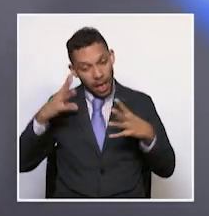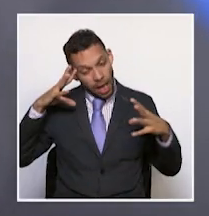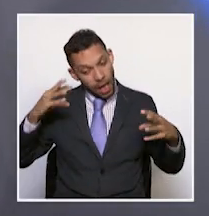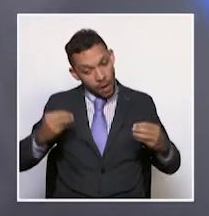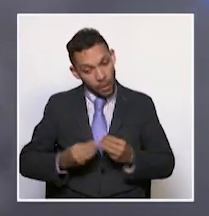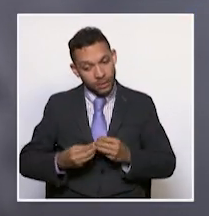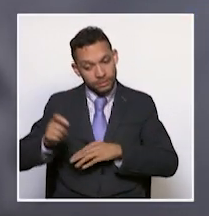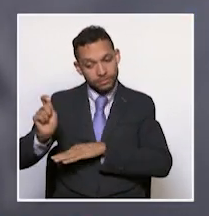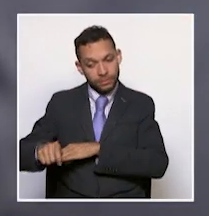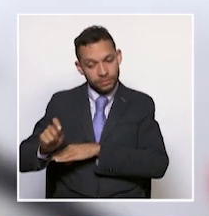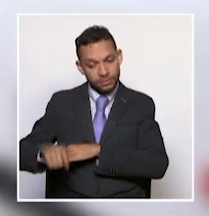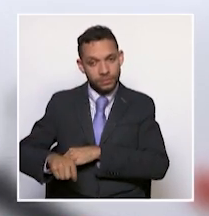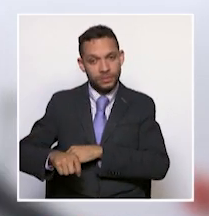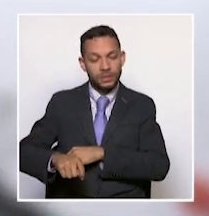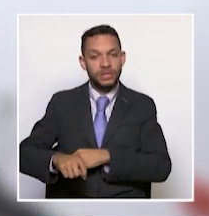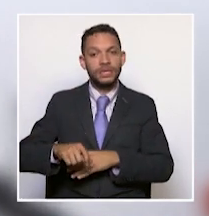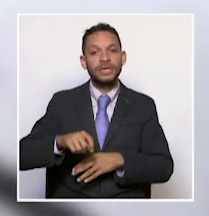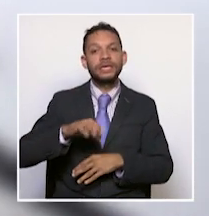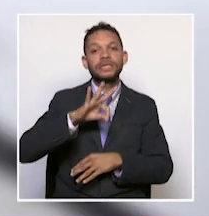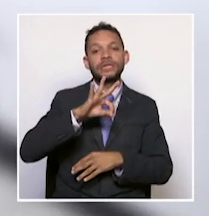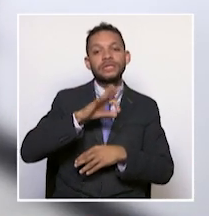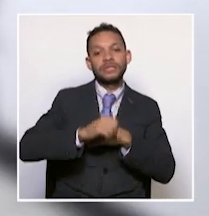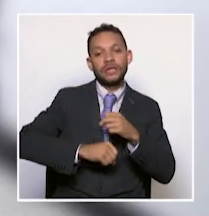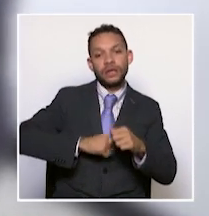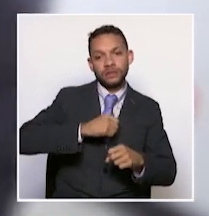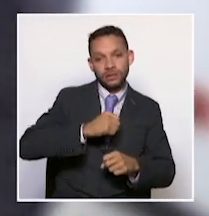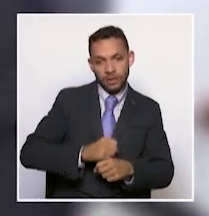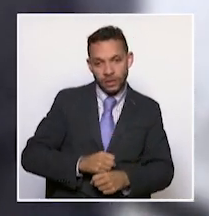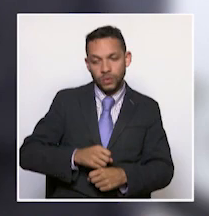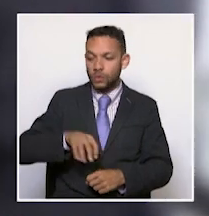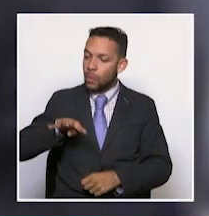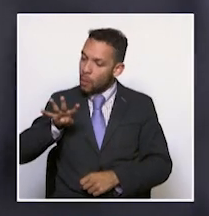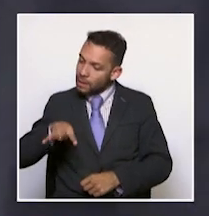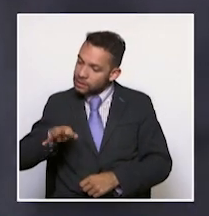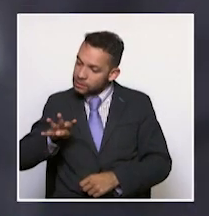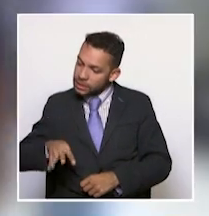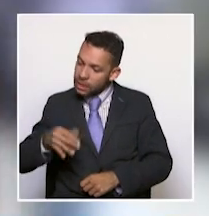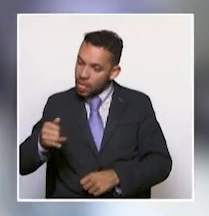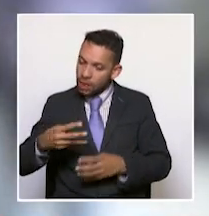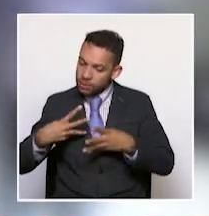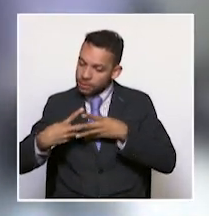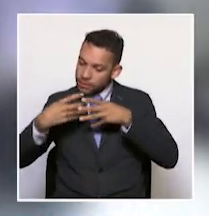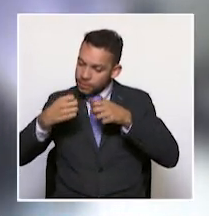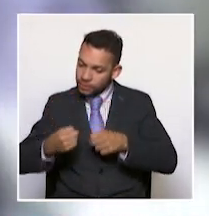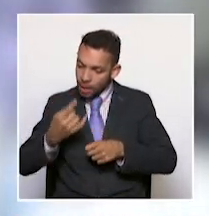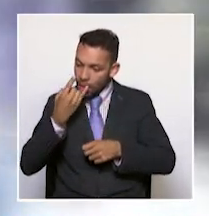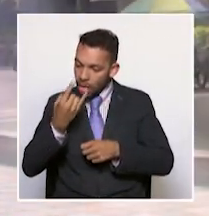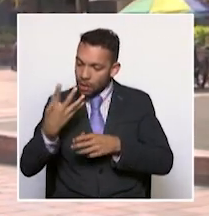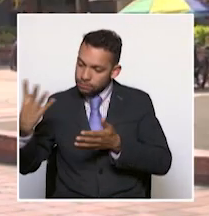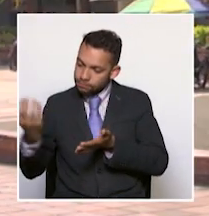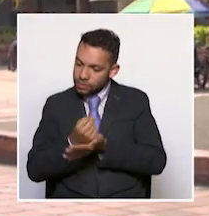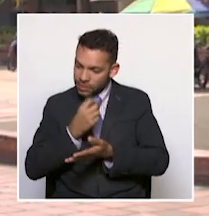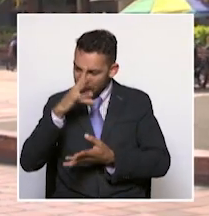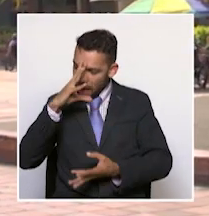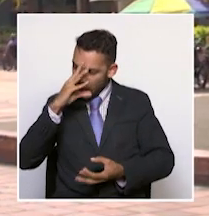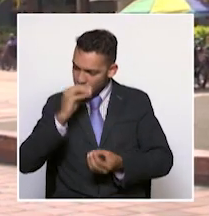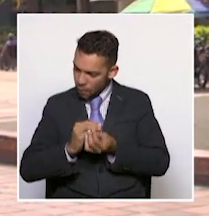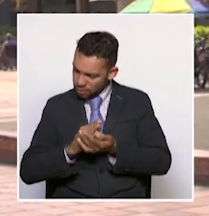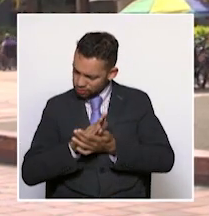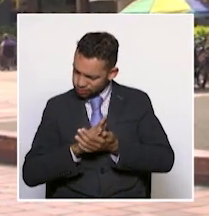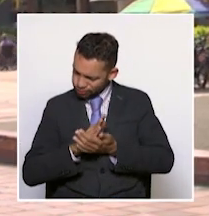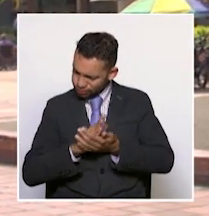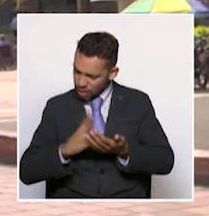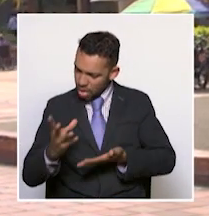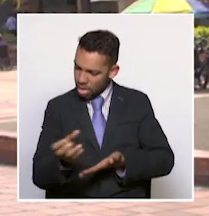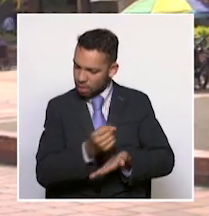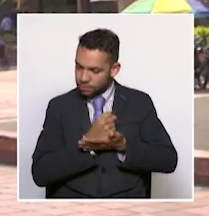fiscalía, fue condenado a 40 meses de prisión, es decir, 3 años y 4 meses, por los delitos de interés ilícito en la celebración de contratos, contratos incumplimiento de